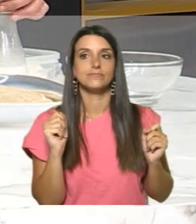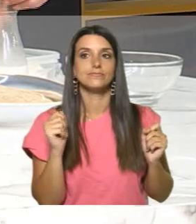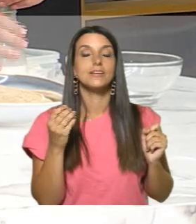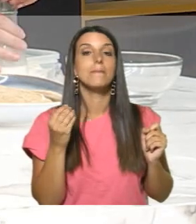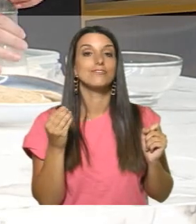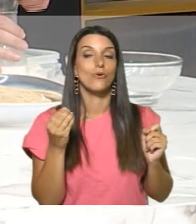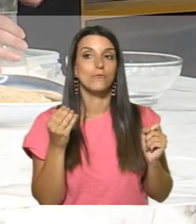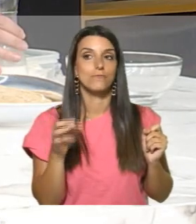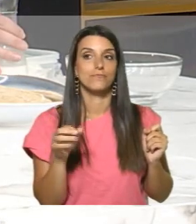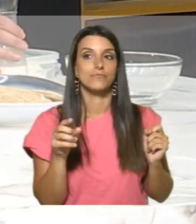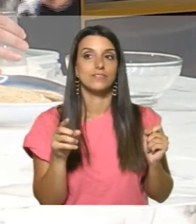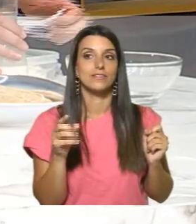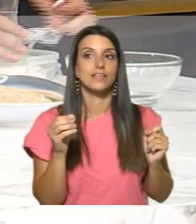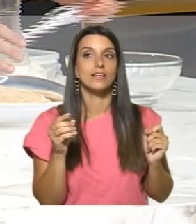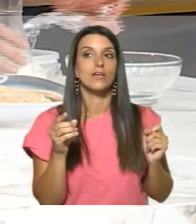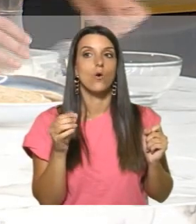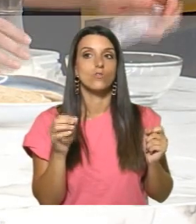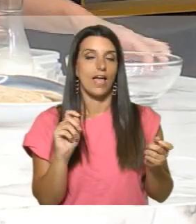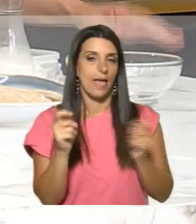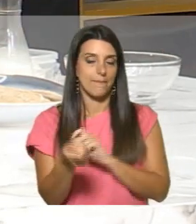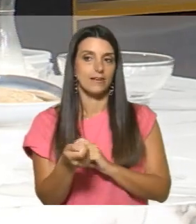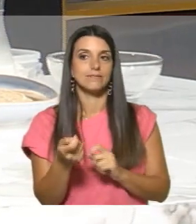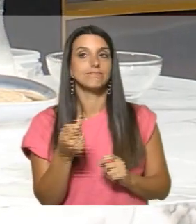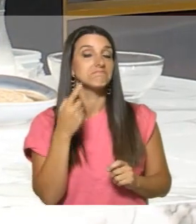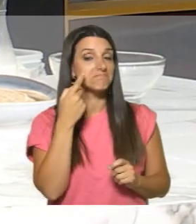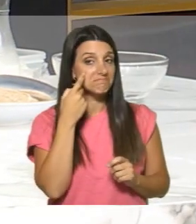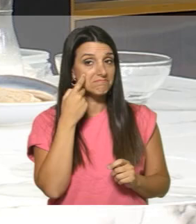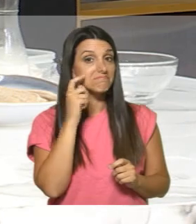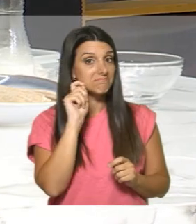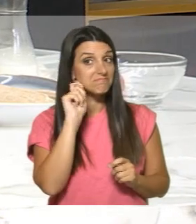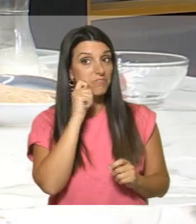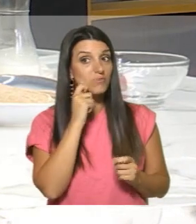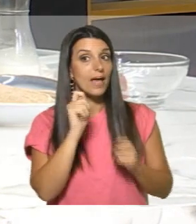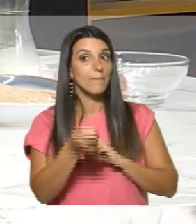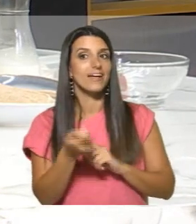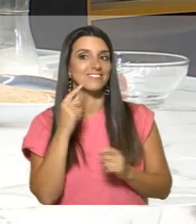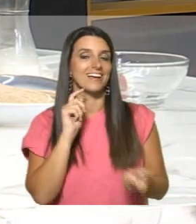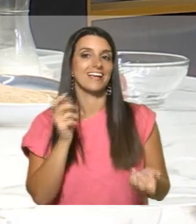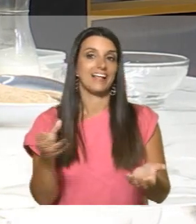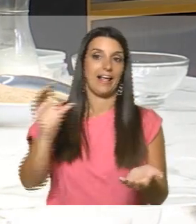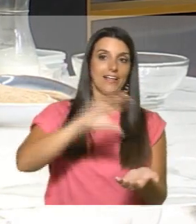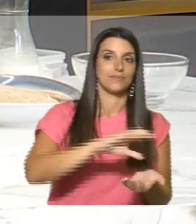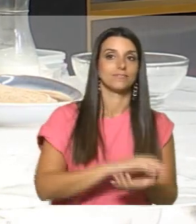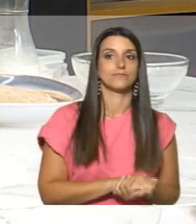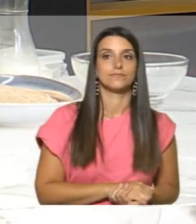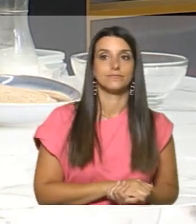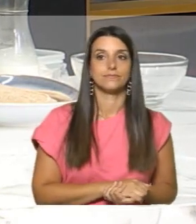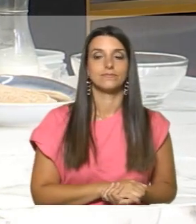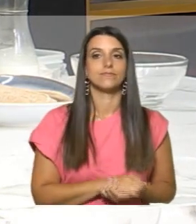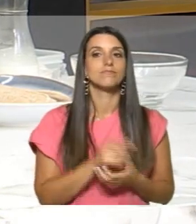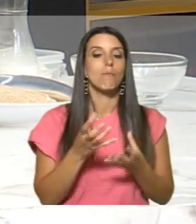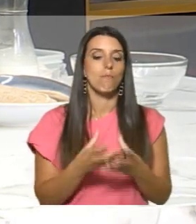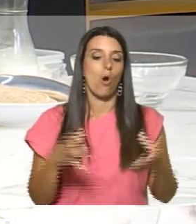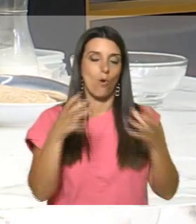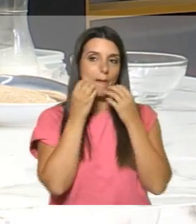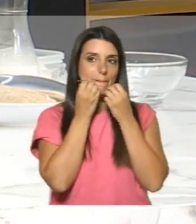pasó? ¿Qué pasa? Vamos a hacer un cambio, mira. Me gusta los cambios. Vamos a poner momento. Esto acá. ¿Ah? Muy bien. Porque este bol es